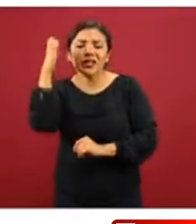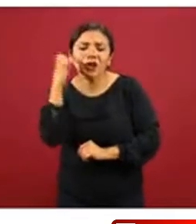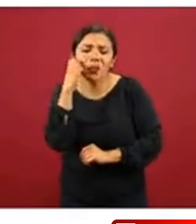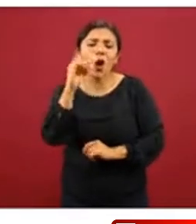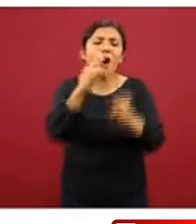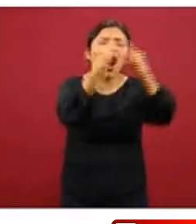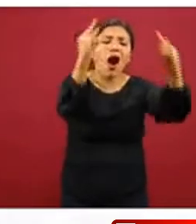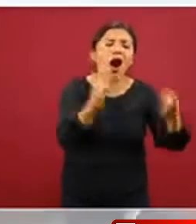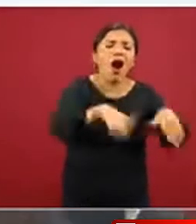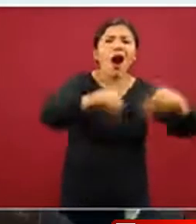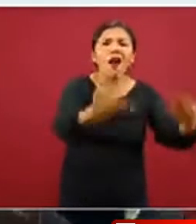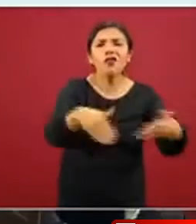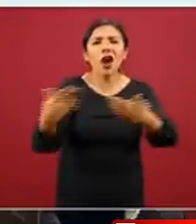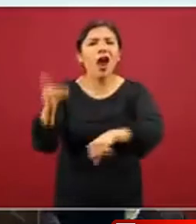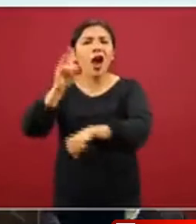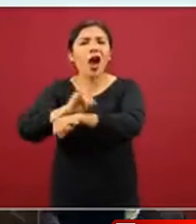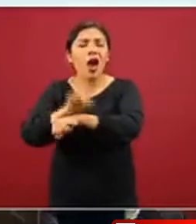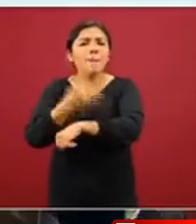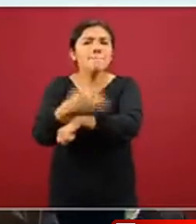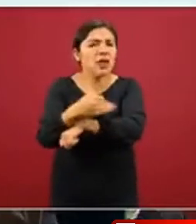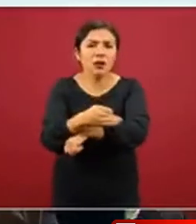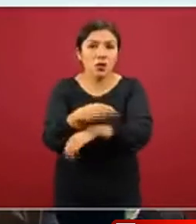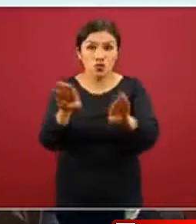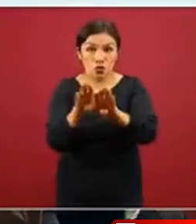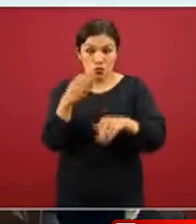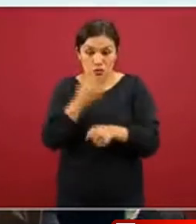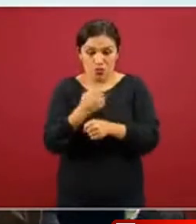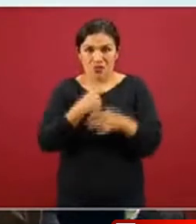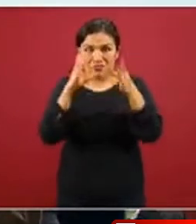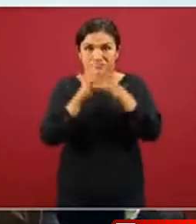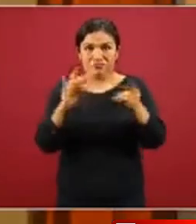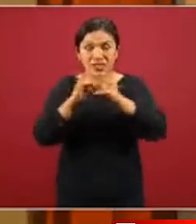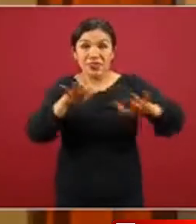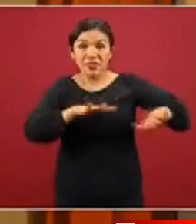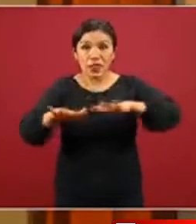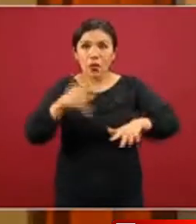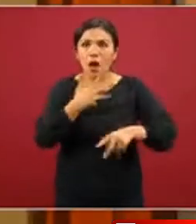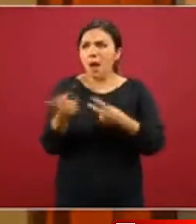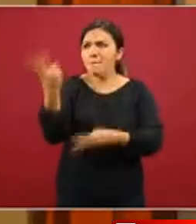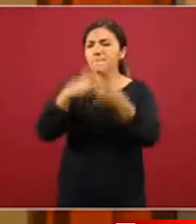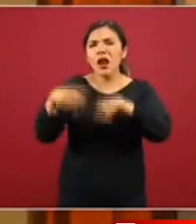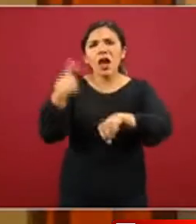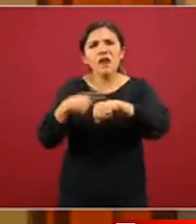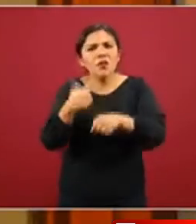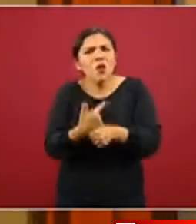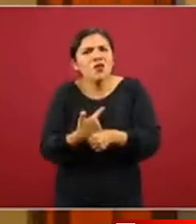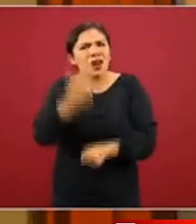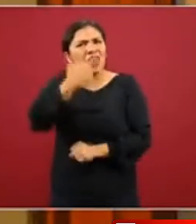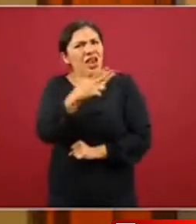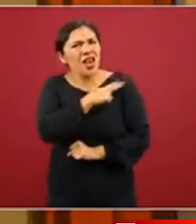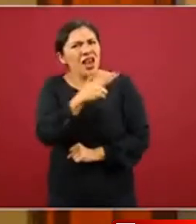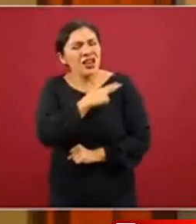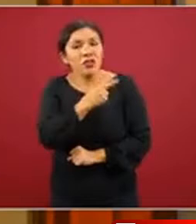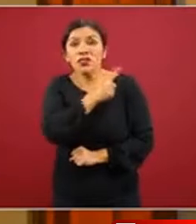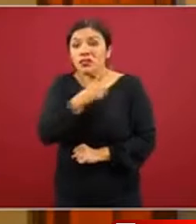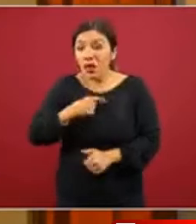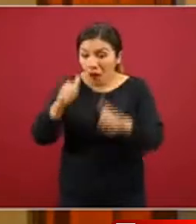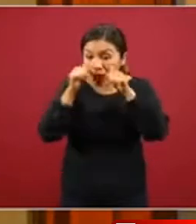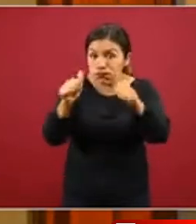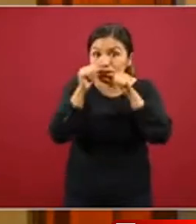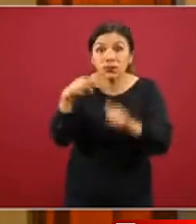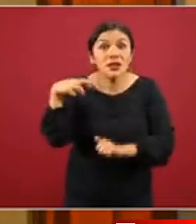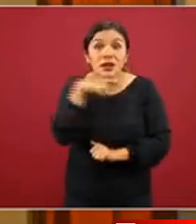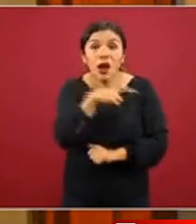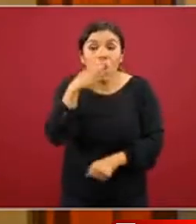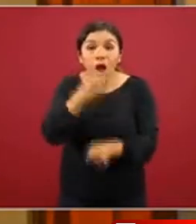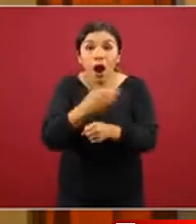campaña. Estoy hablando de los sismos porque llegan enfermos muy graves con lesiones que se tienen que atender de